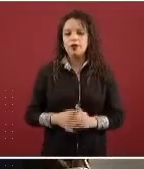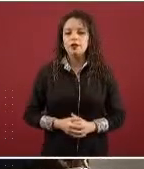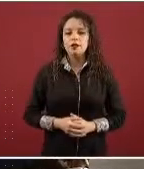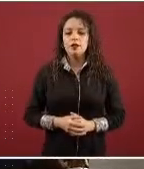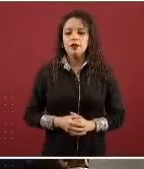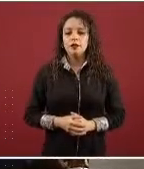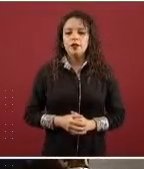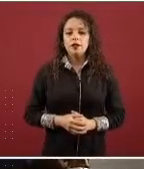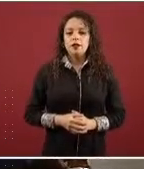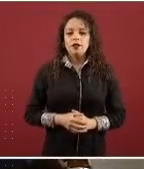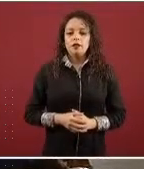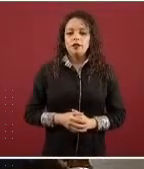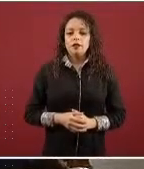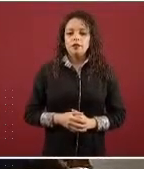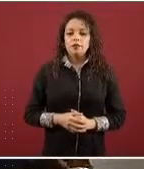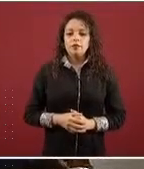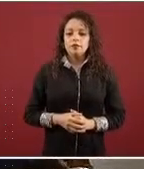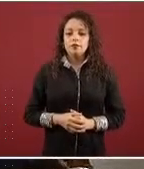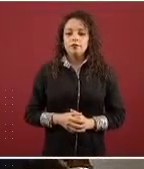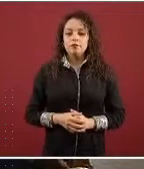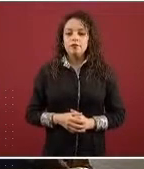La que